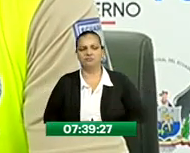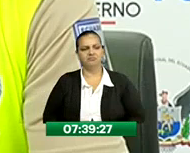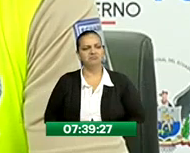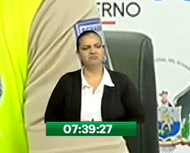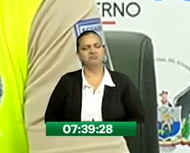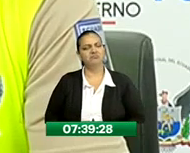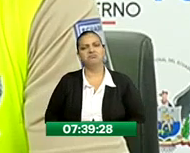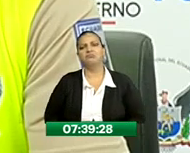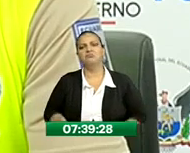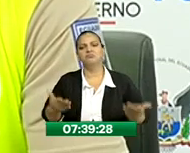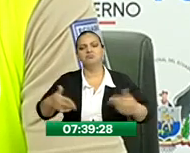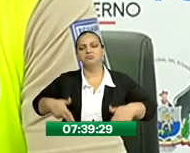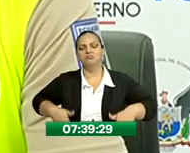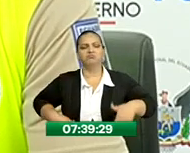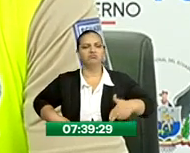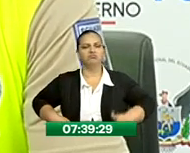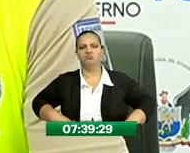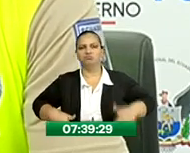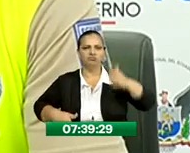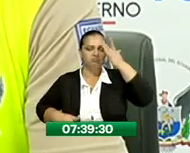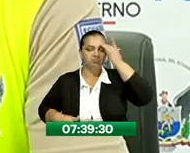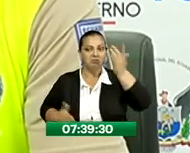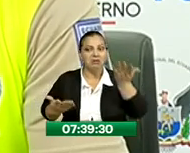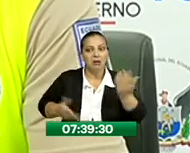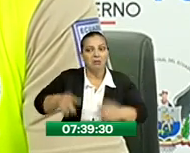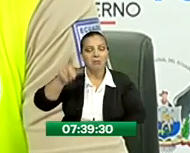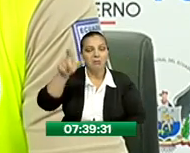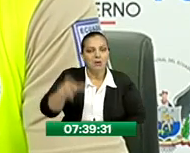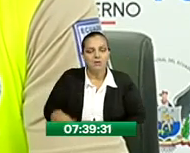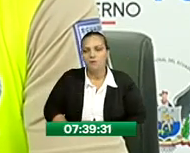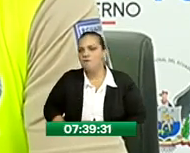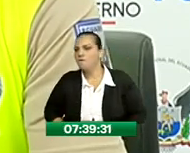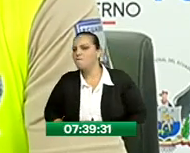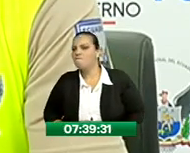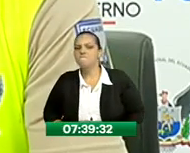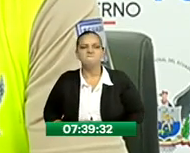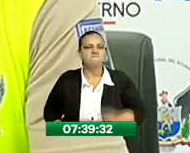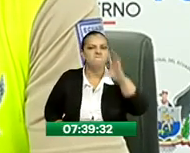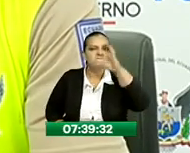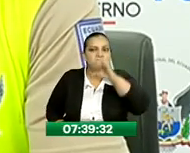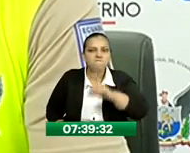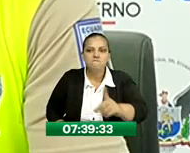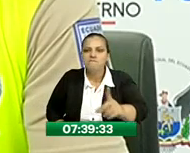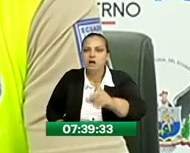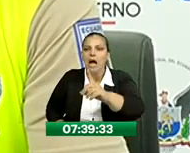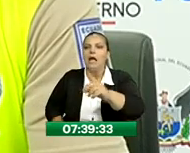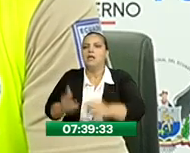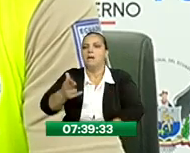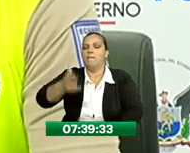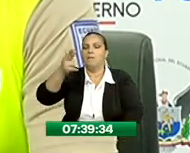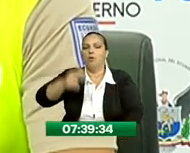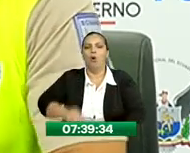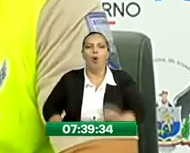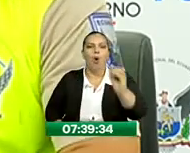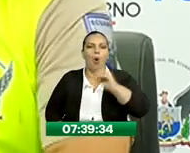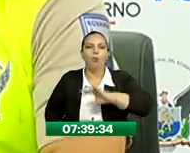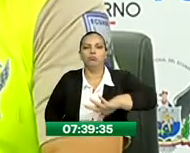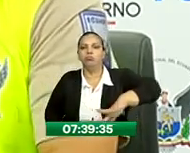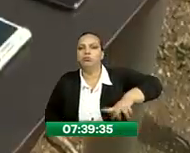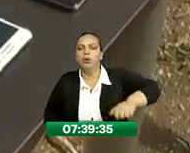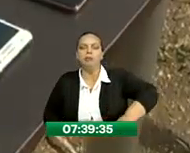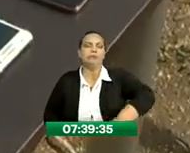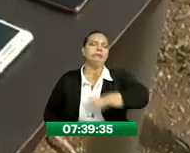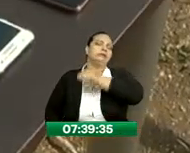acto ilícito, ya sea sicariato o algún robo o asalto en estos sectores que son considerados como violentos y